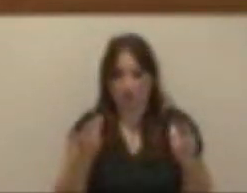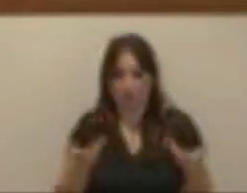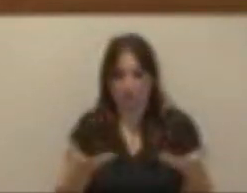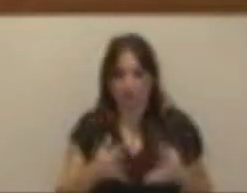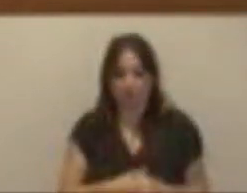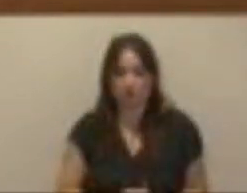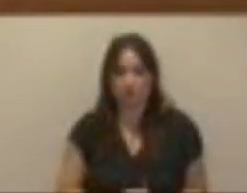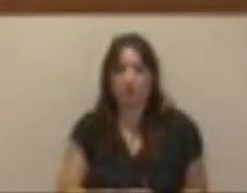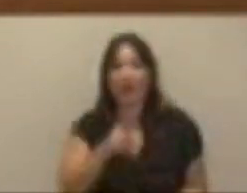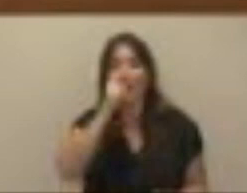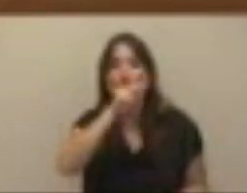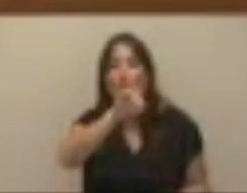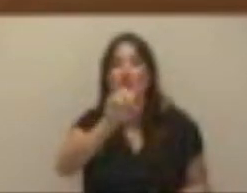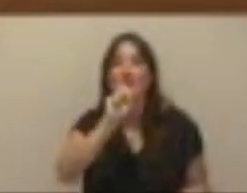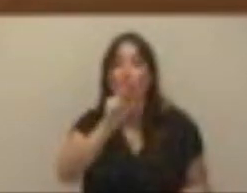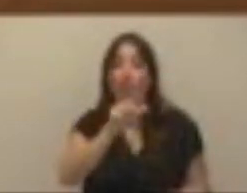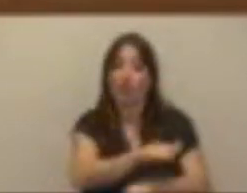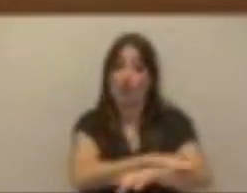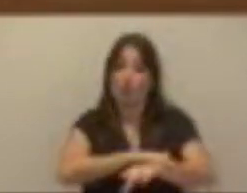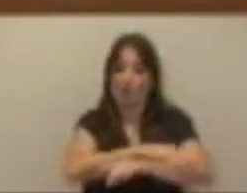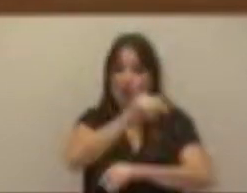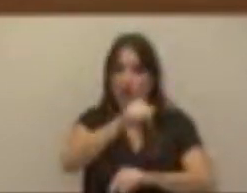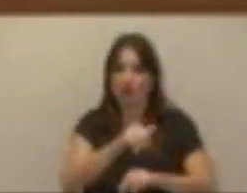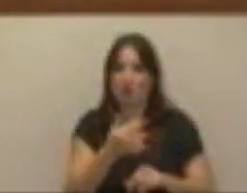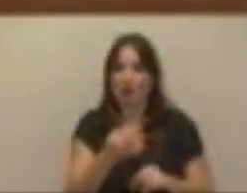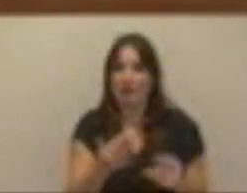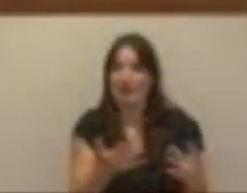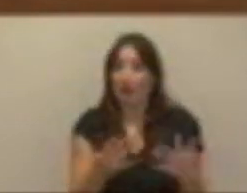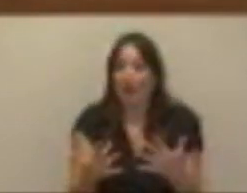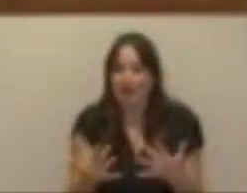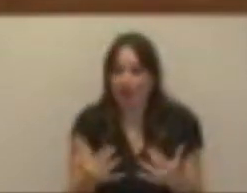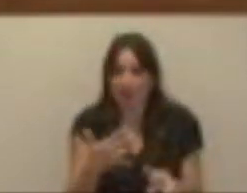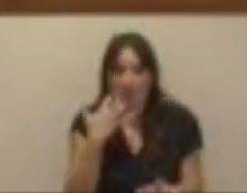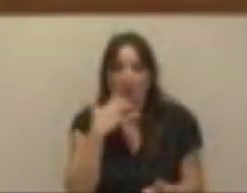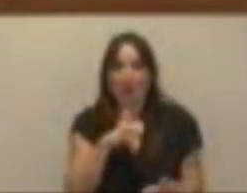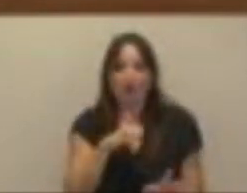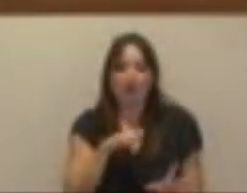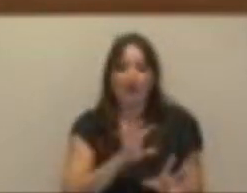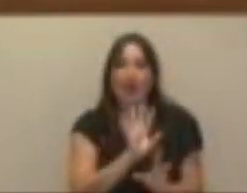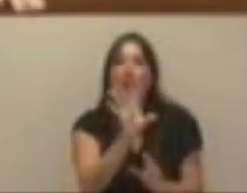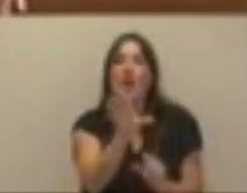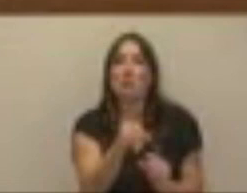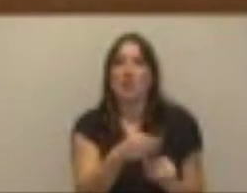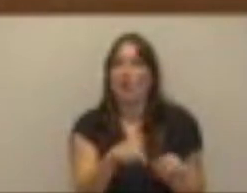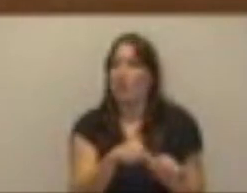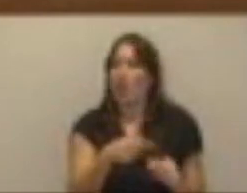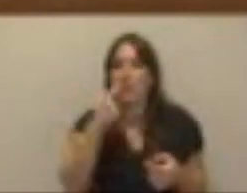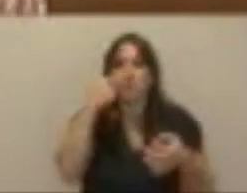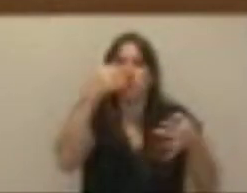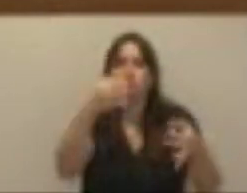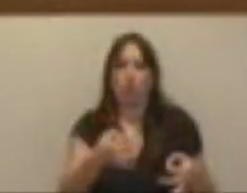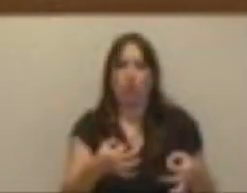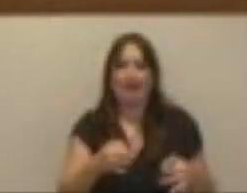En el año 2012, por parte de este Gobierno, con una celeridad inusitada, se aplicó con todo el rigor y con toda la